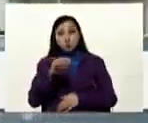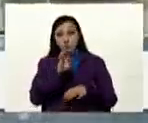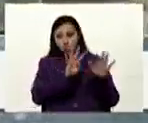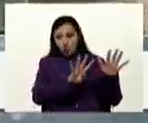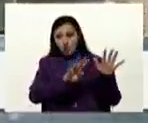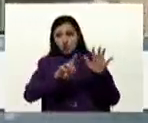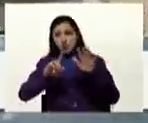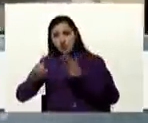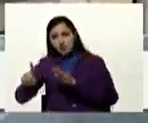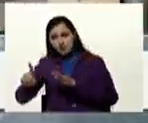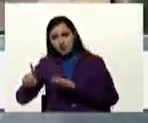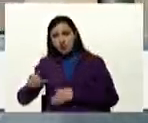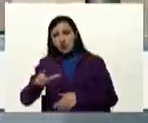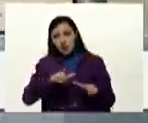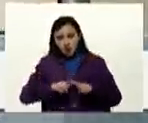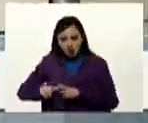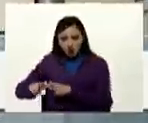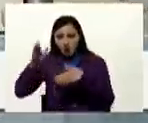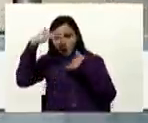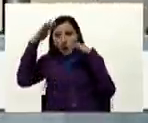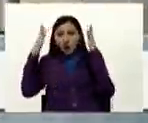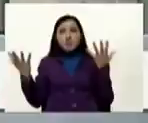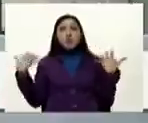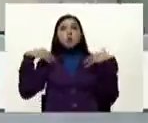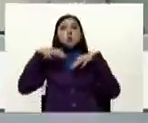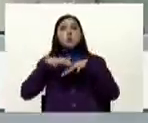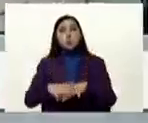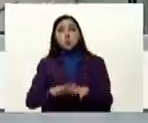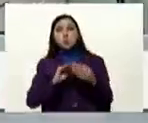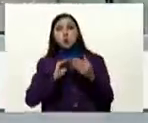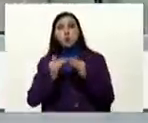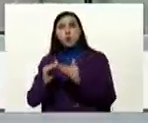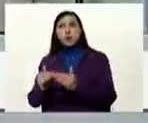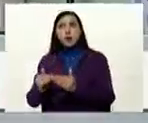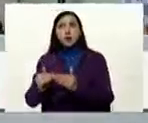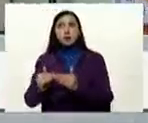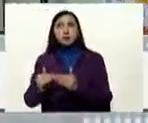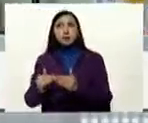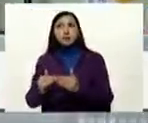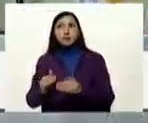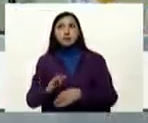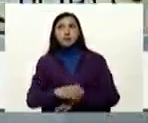596 áreas de salud integral comunitaria.